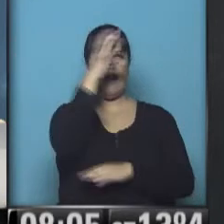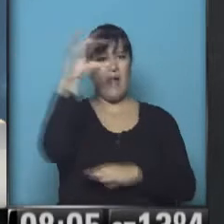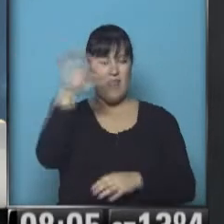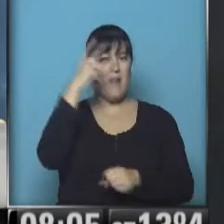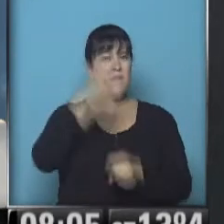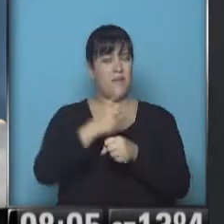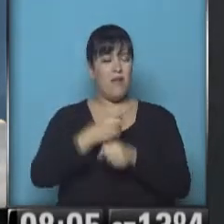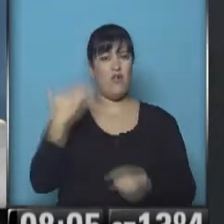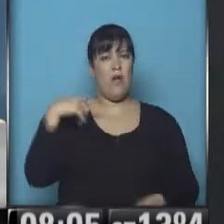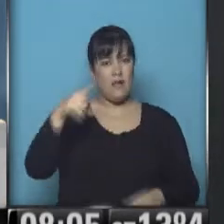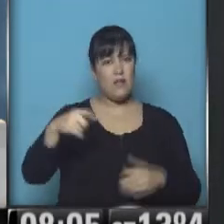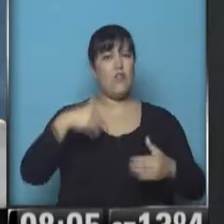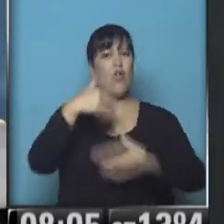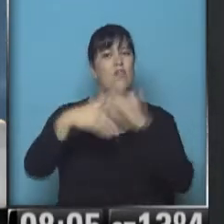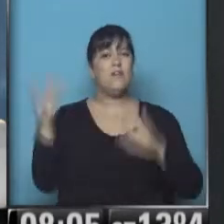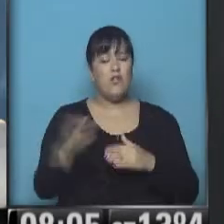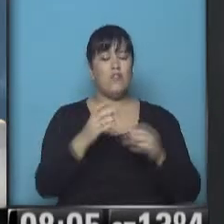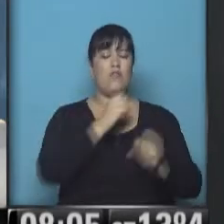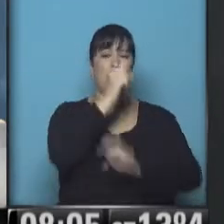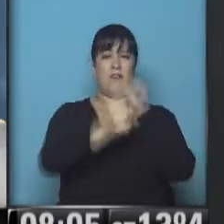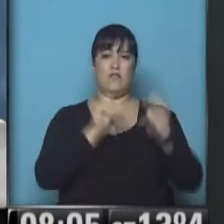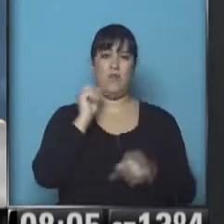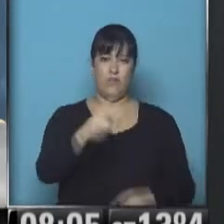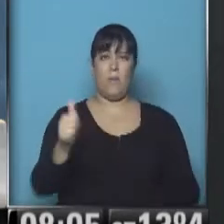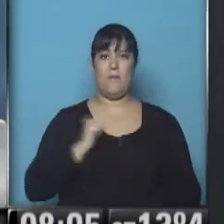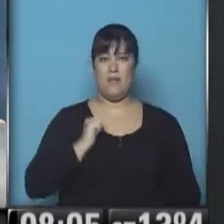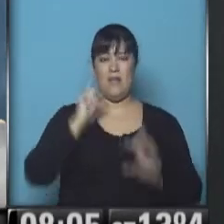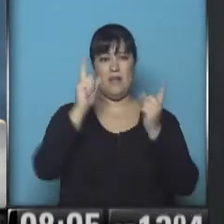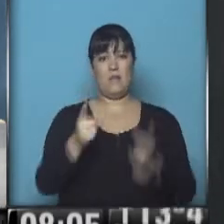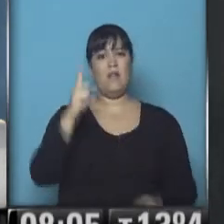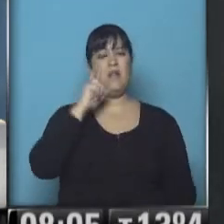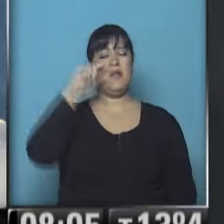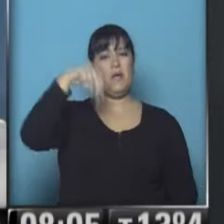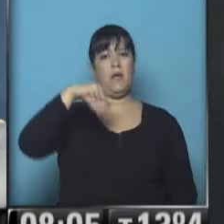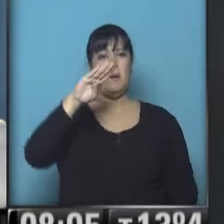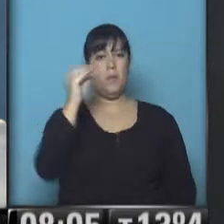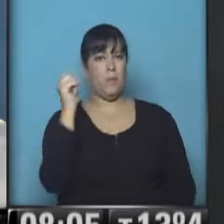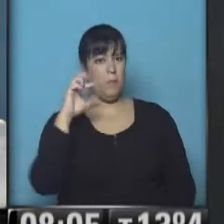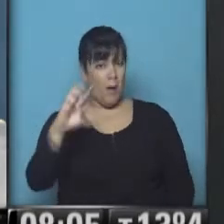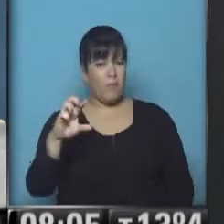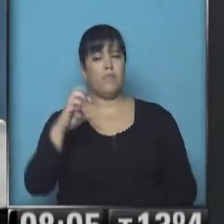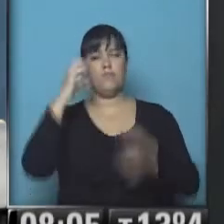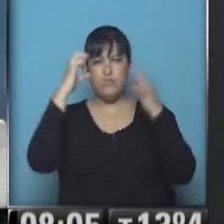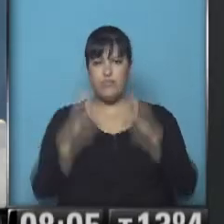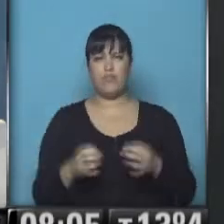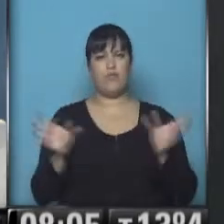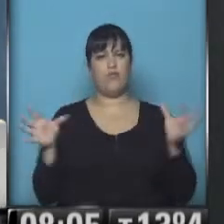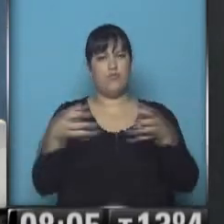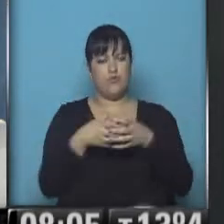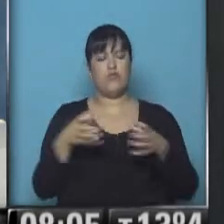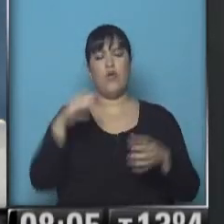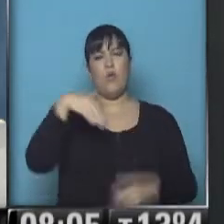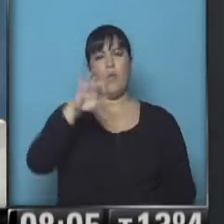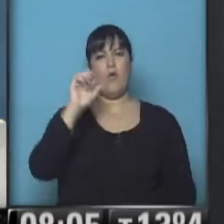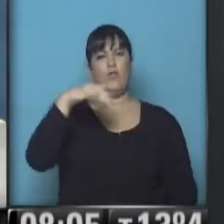argentino, desarrollado por fabricaciones militares, y el INVAP consolida su lugar en el selecto grupo mundial de